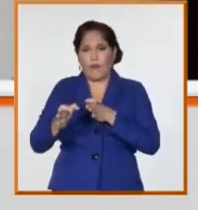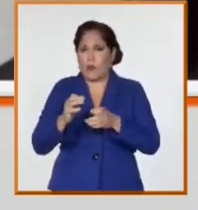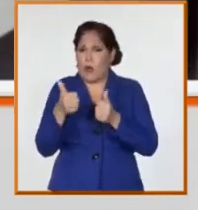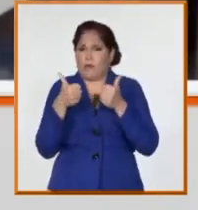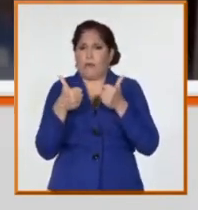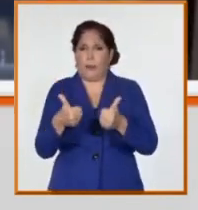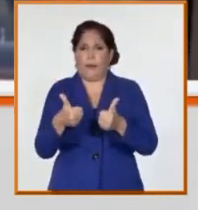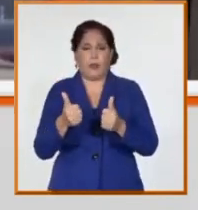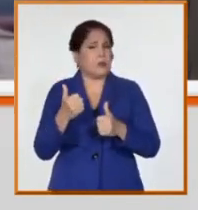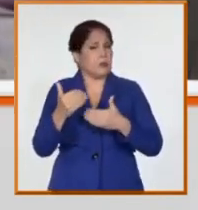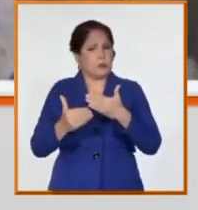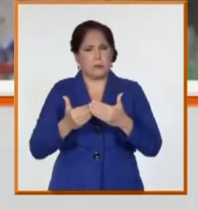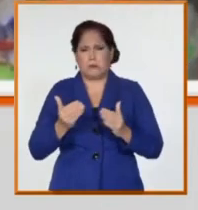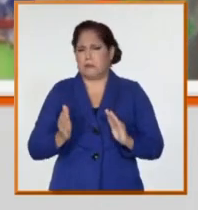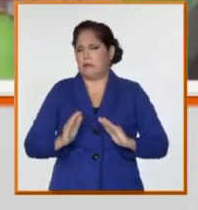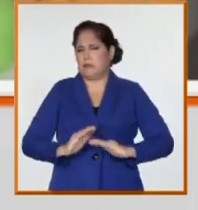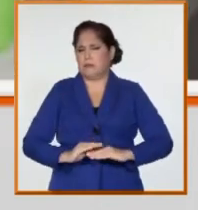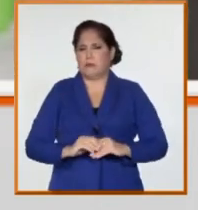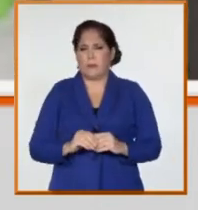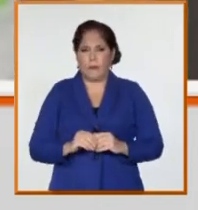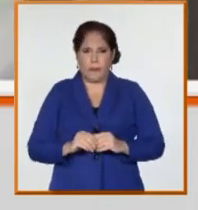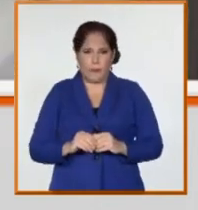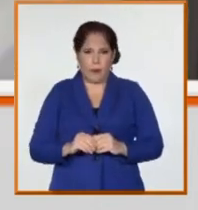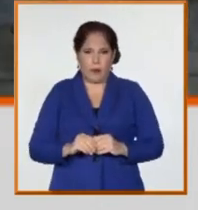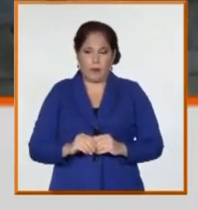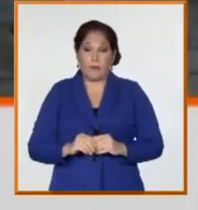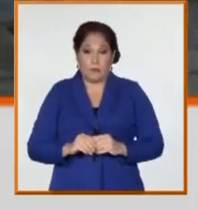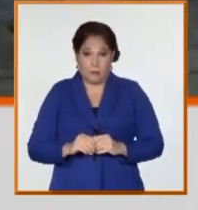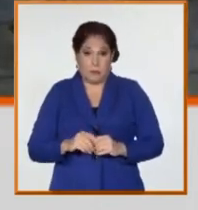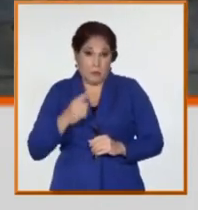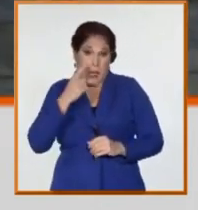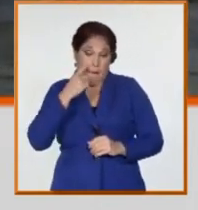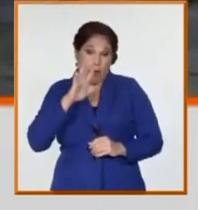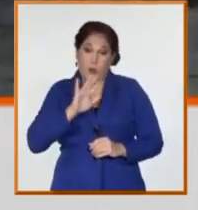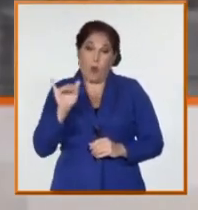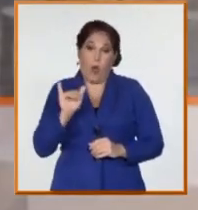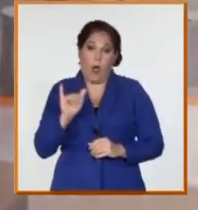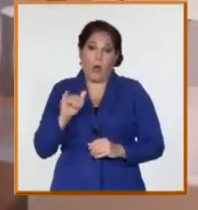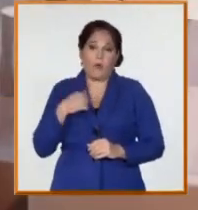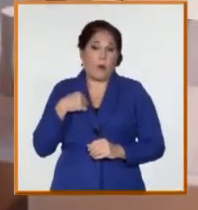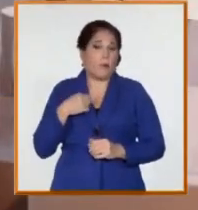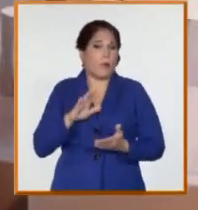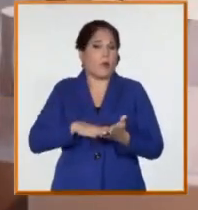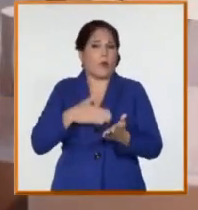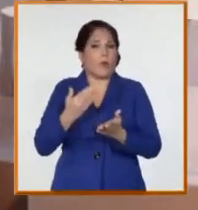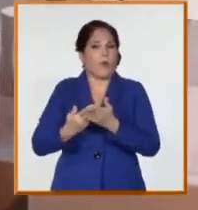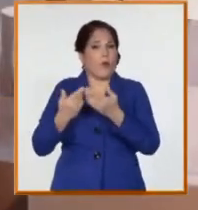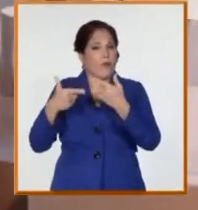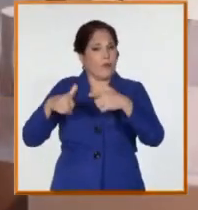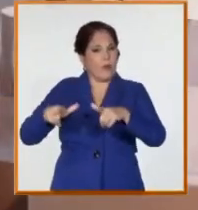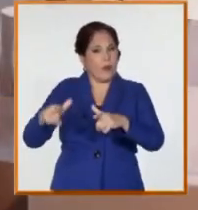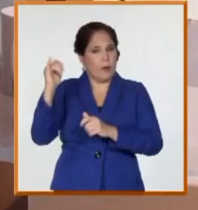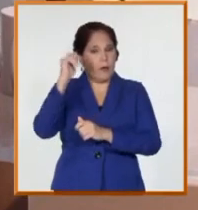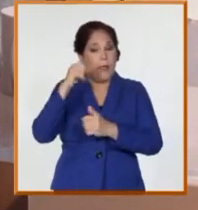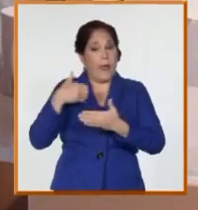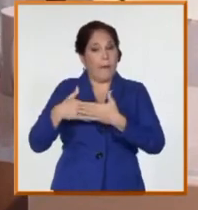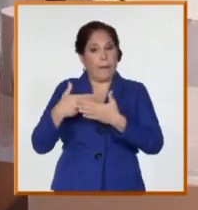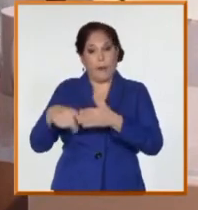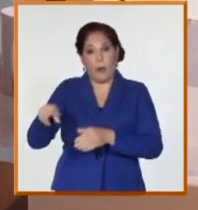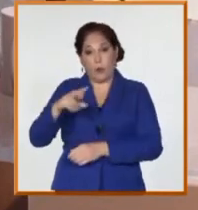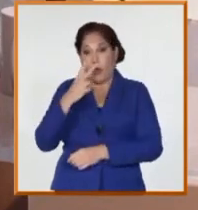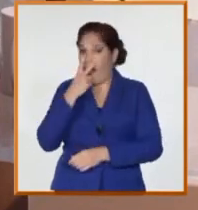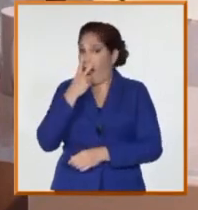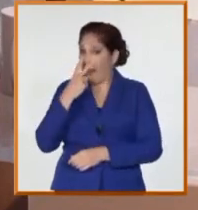bajo esa misma premisa yo te propongo ver un trabajo de una empresa que ustedes atienden